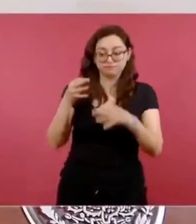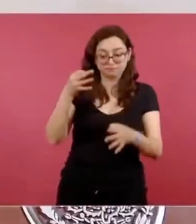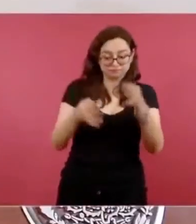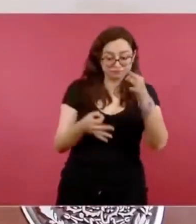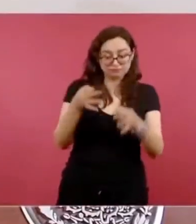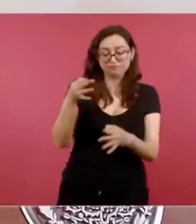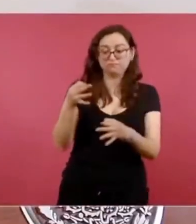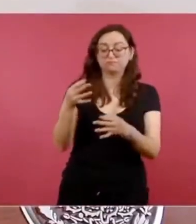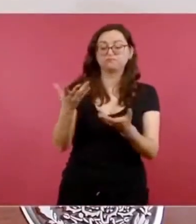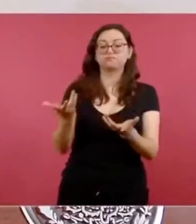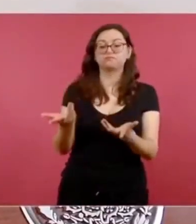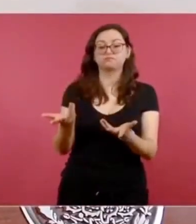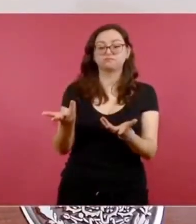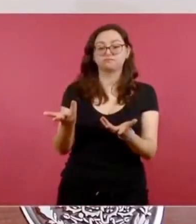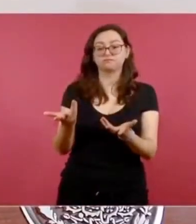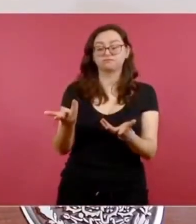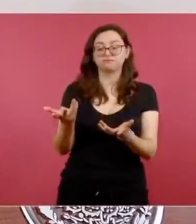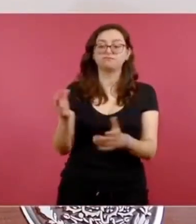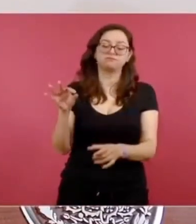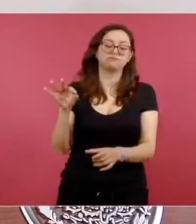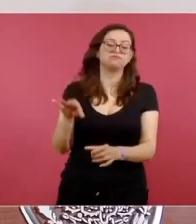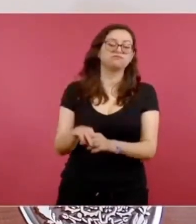a los jueces,